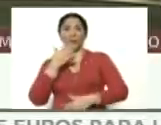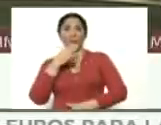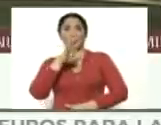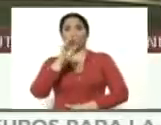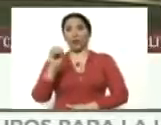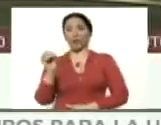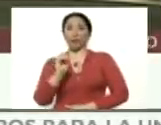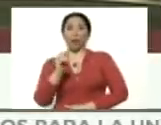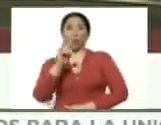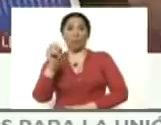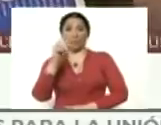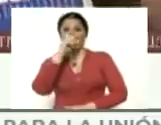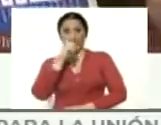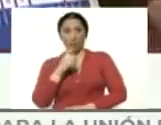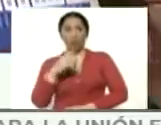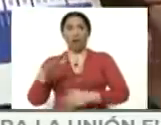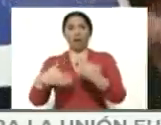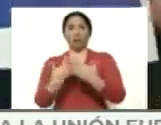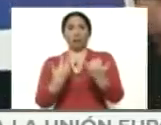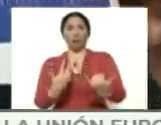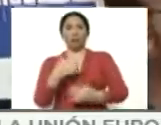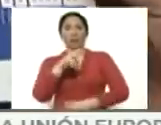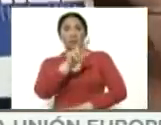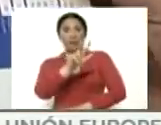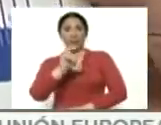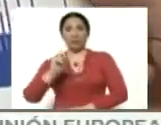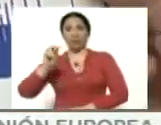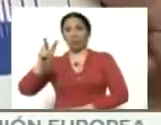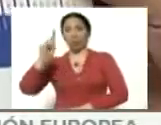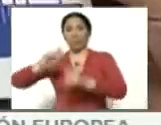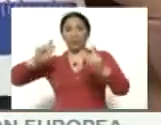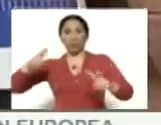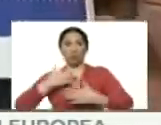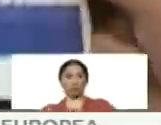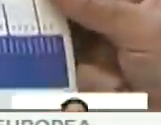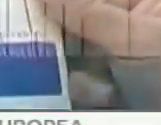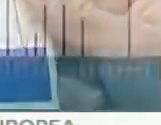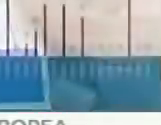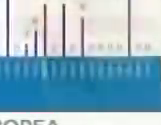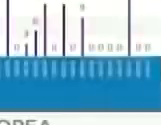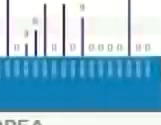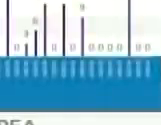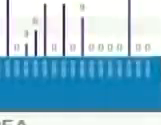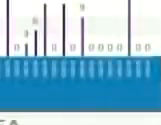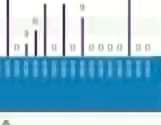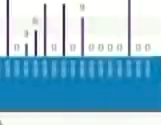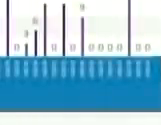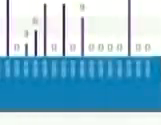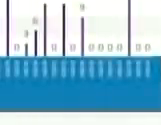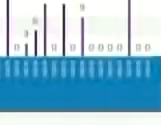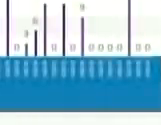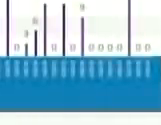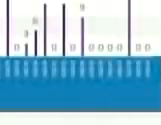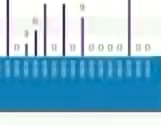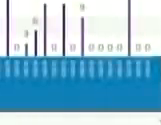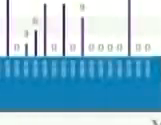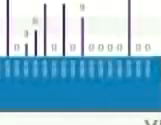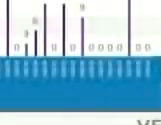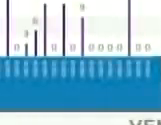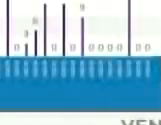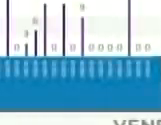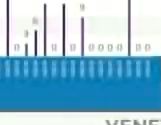el momento tenemos 302 pacientes recuperados. Eso quiere decir pacientes completamente asintomáticos con dos